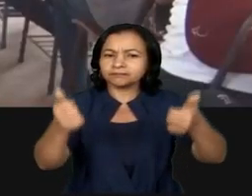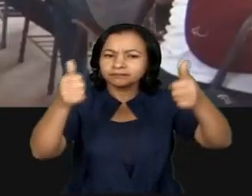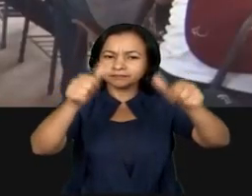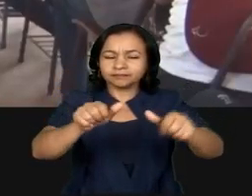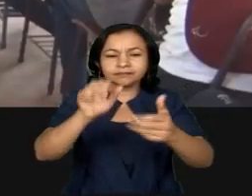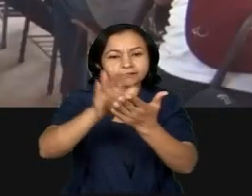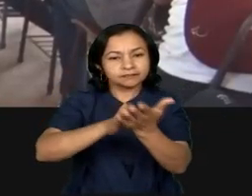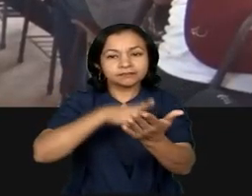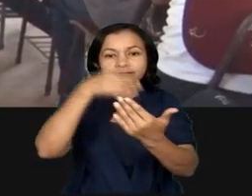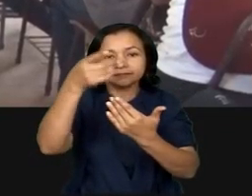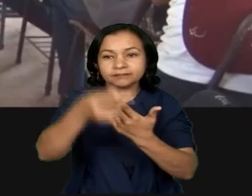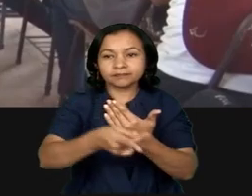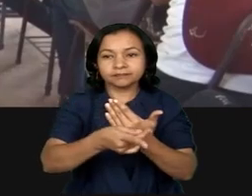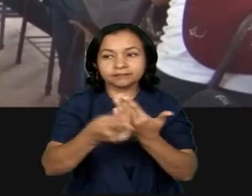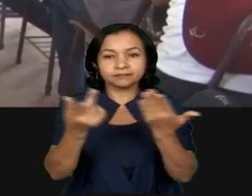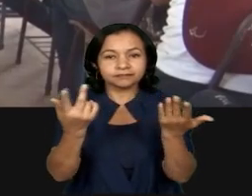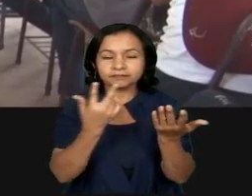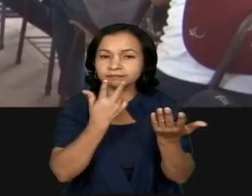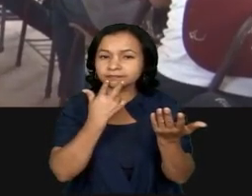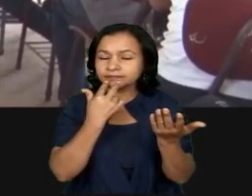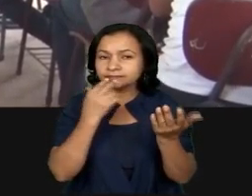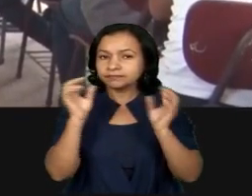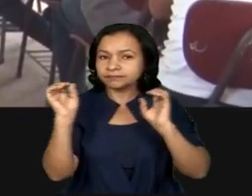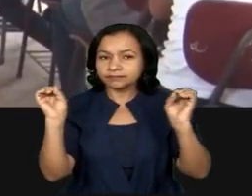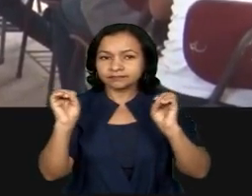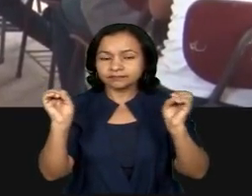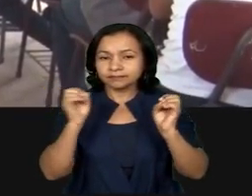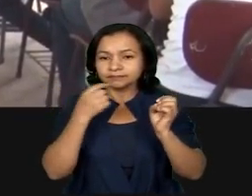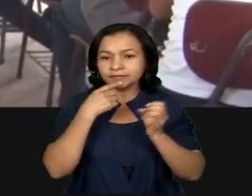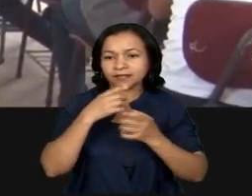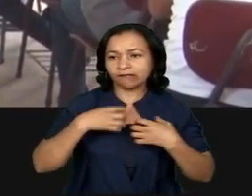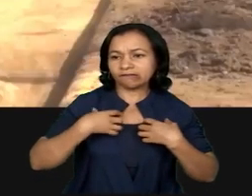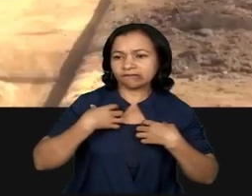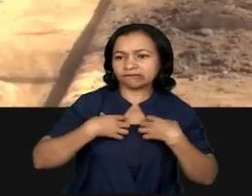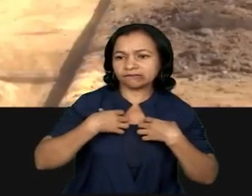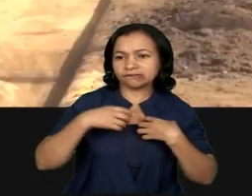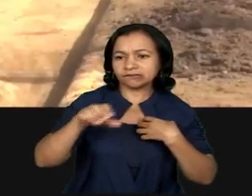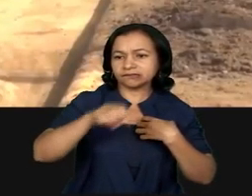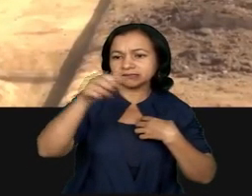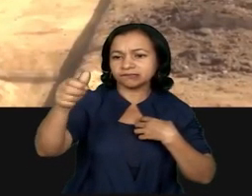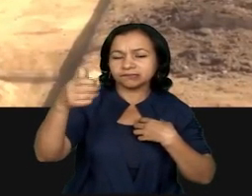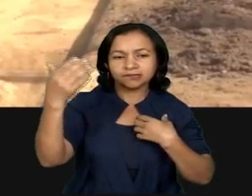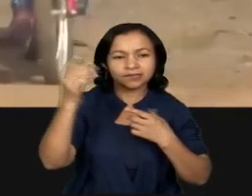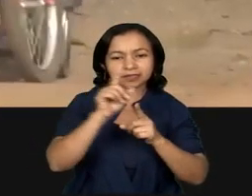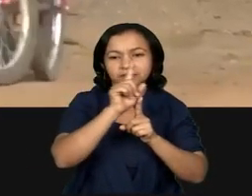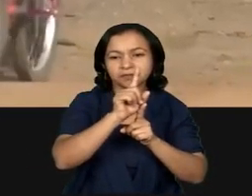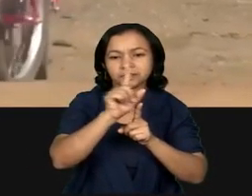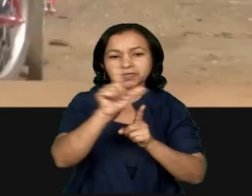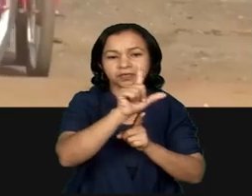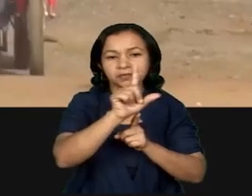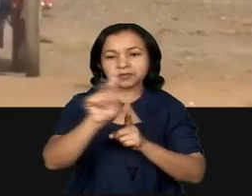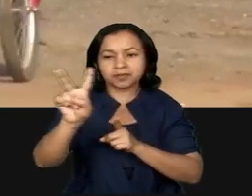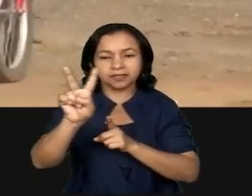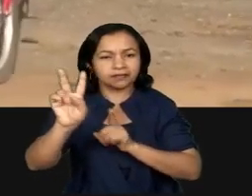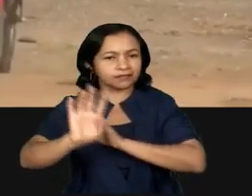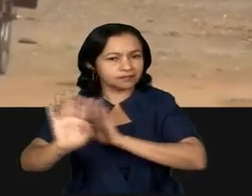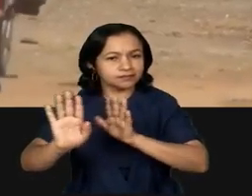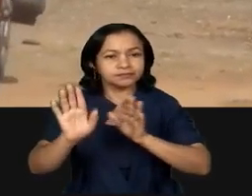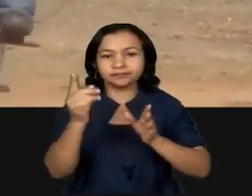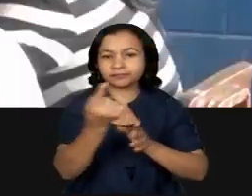programa y no tiene nada que envidiar a lo que es la educación regular. Es nomás otra modalidad, pero desde el punto de